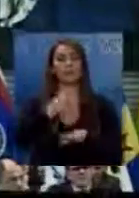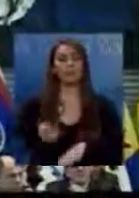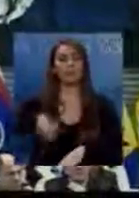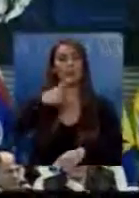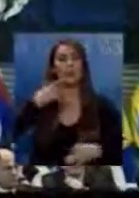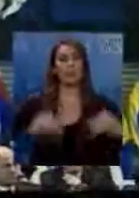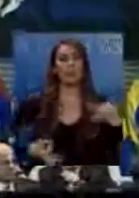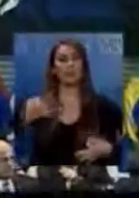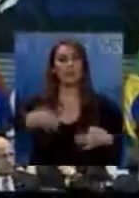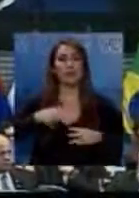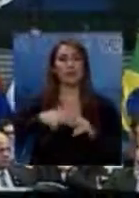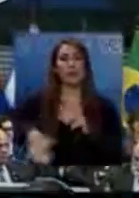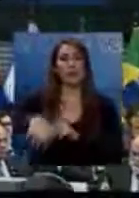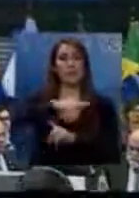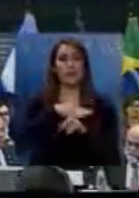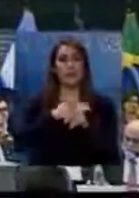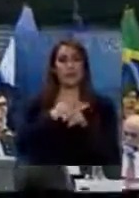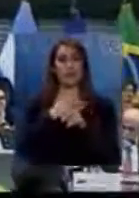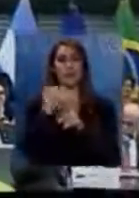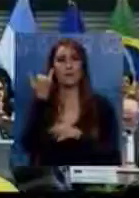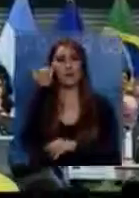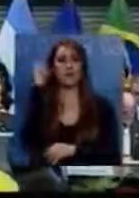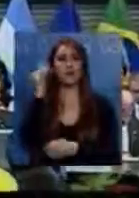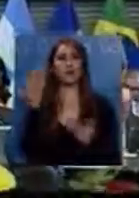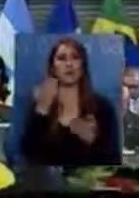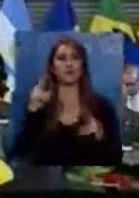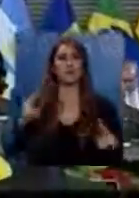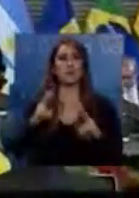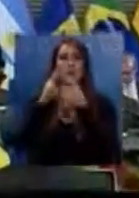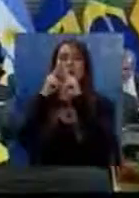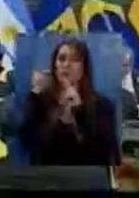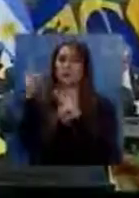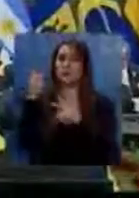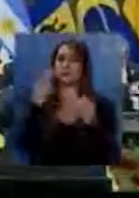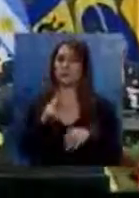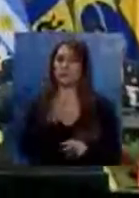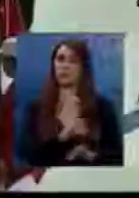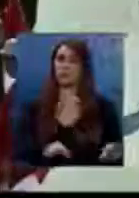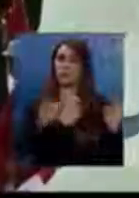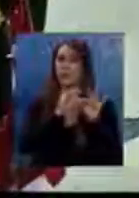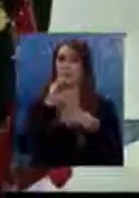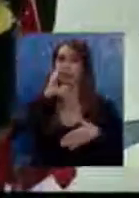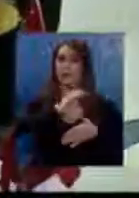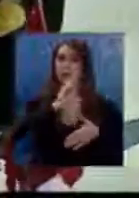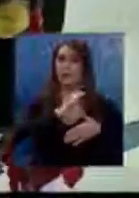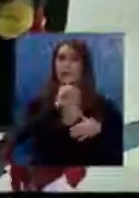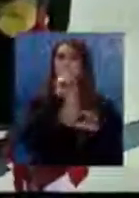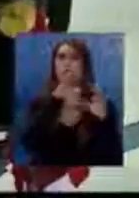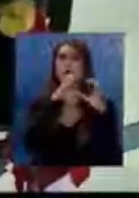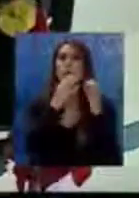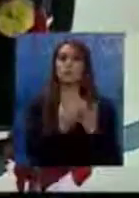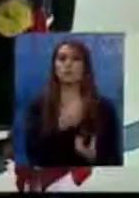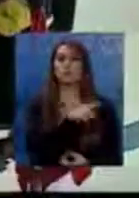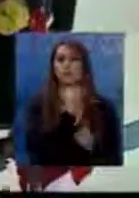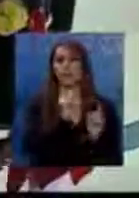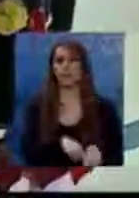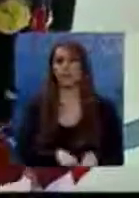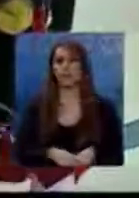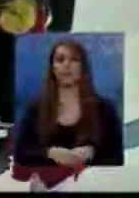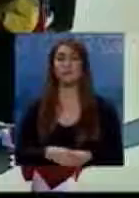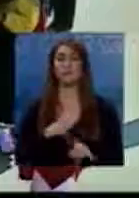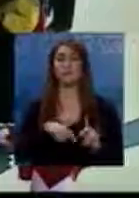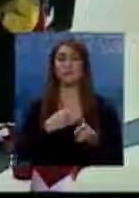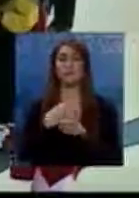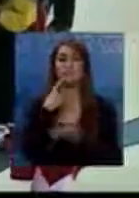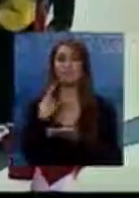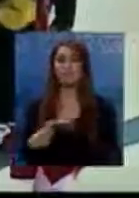de Justicia Ambiental, hecho en la COP21 en París en diciembre pasado, a nombre de CELAC. Su cuarto eje se basó en gestionar